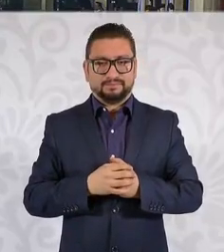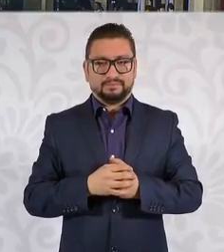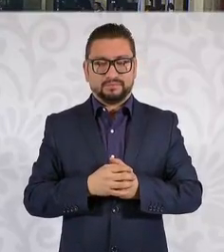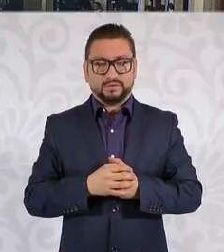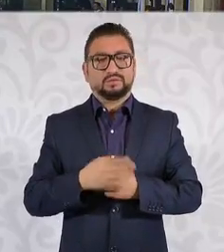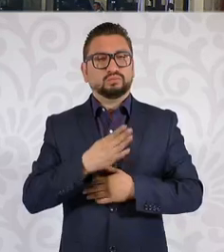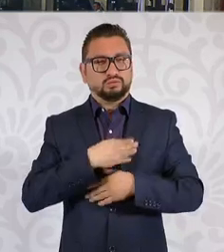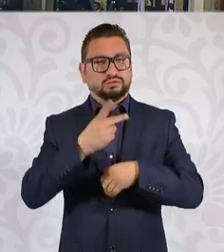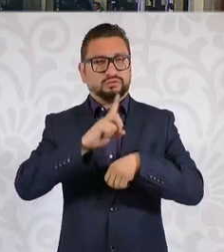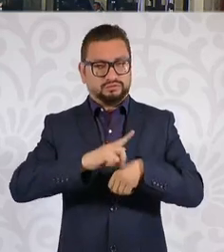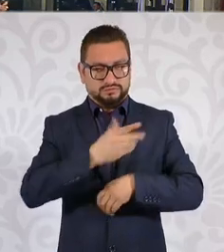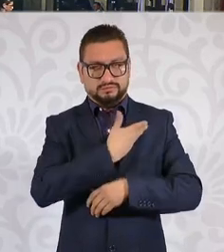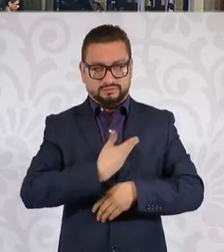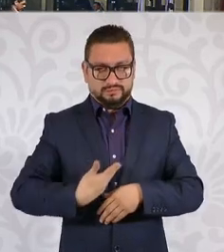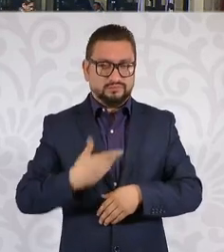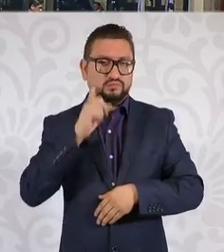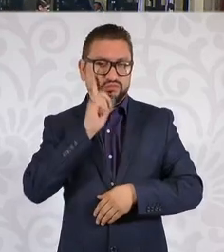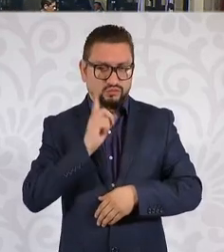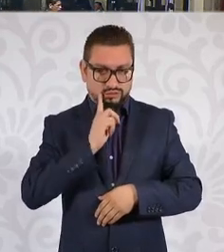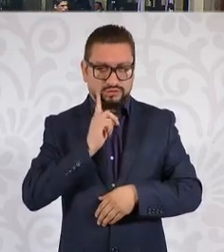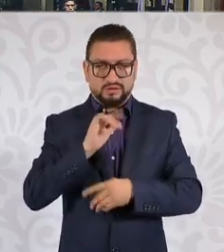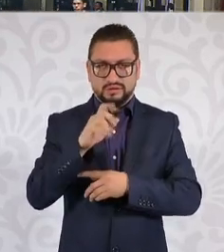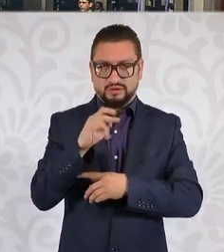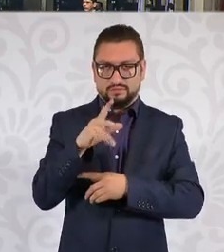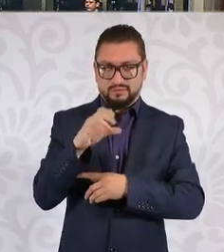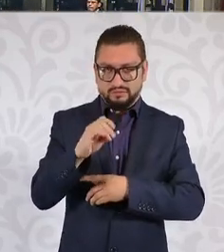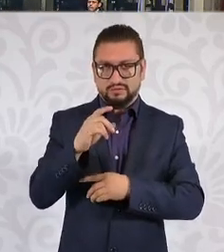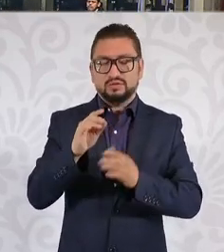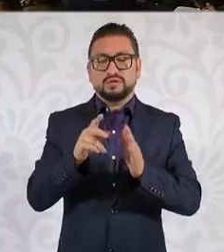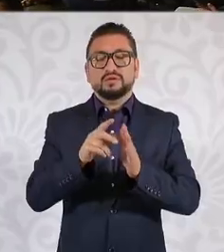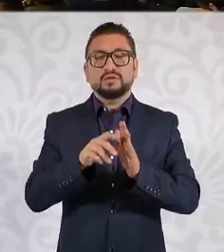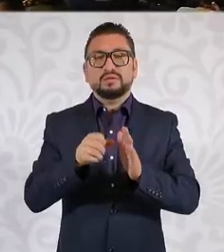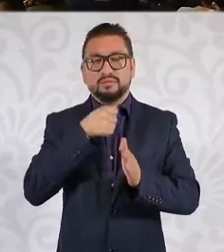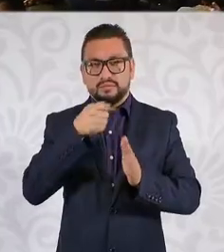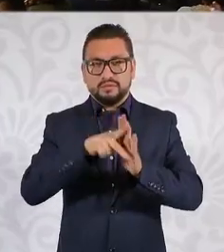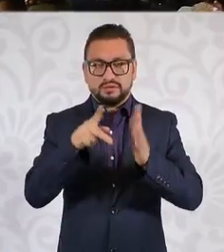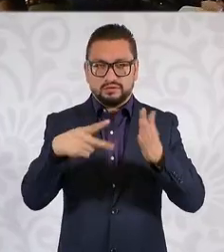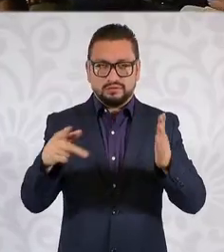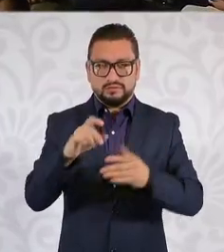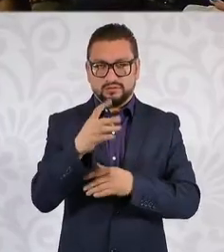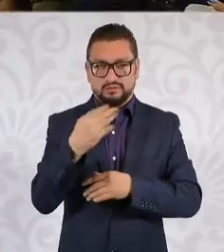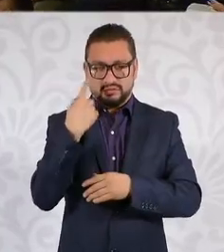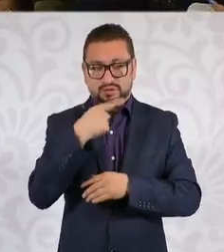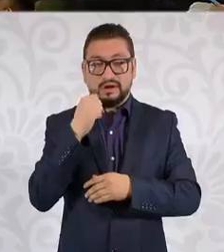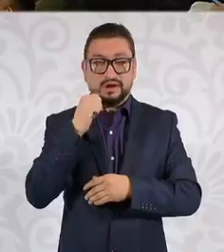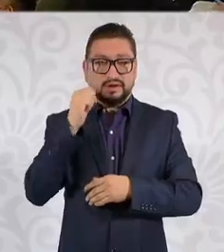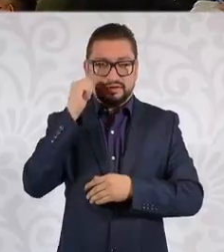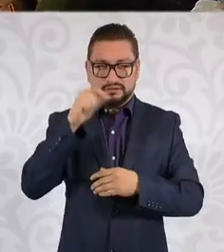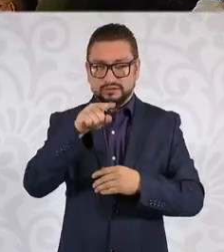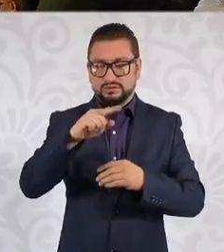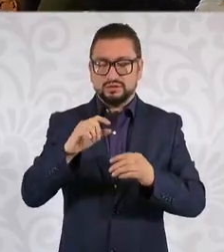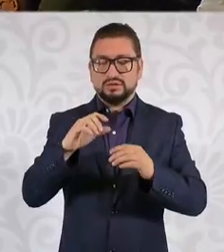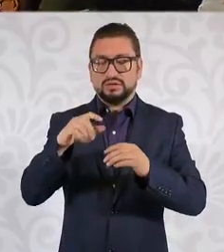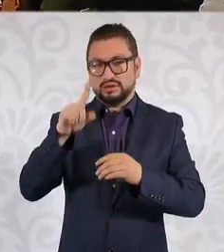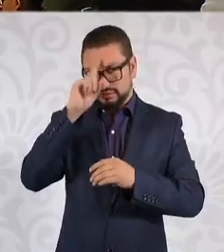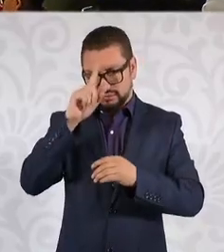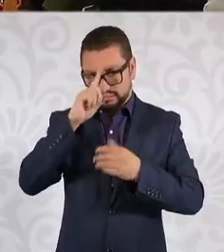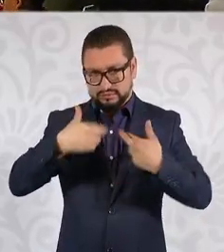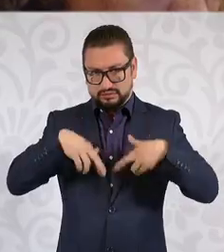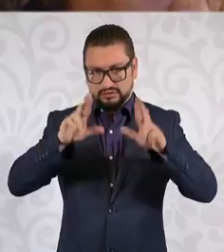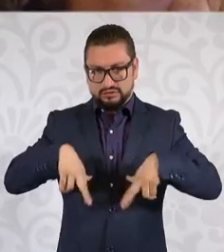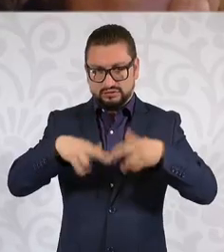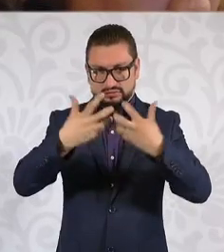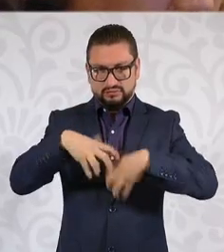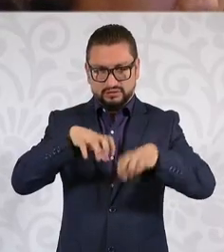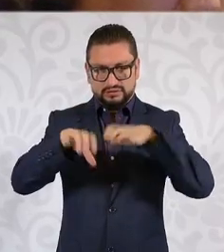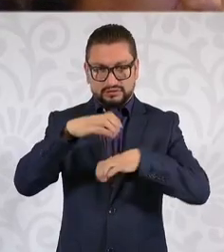Muy buenos días, presidenta. Armando Jefferson, del diario 24 horas. El día de ayer se reunió con el representante del Consejo Empresarial. Si nos puede dar un poco más de detalles